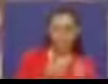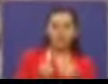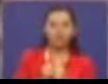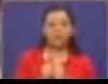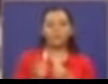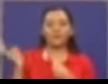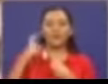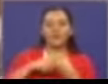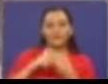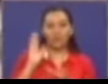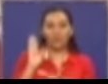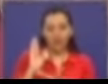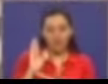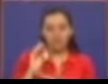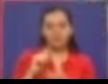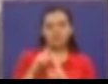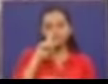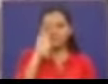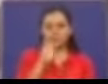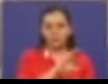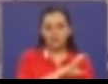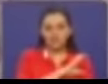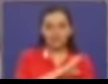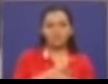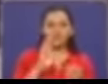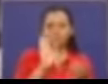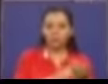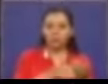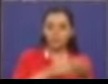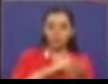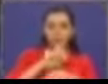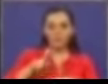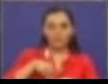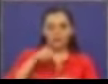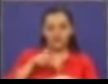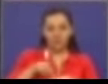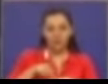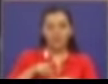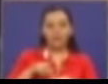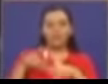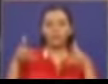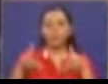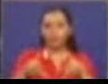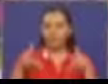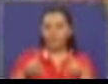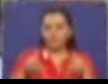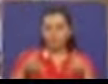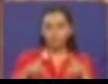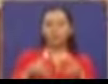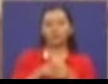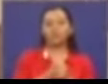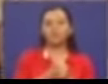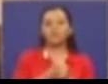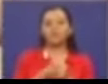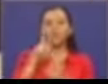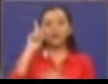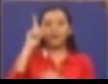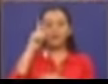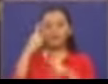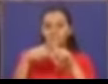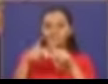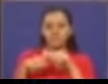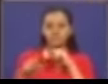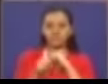Seguro Social Campesino. Con músicos profesionales, con miembros del Magisterio Nacional. Con dirigentes de los